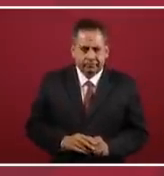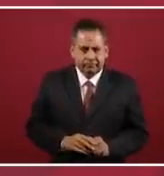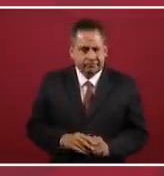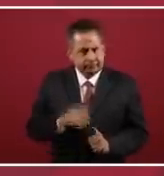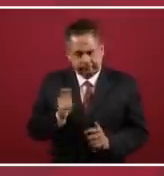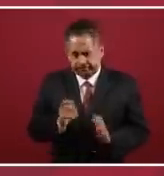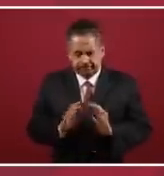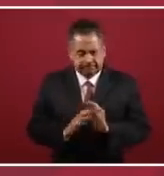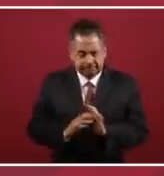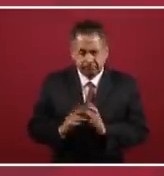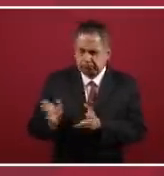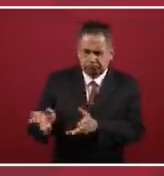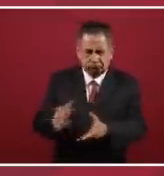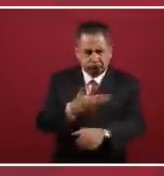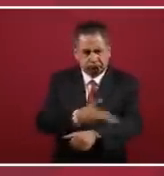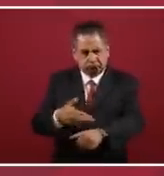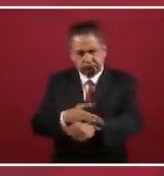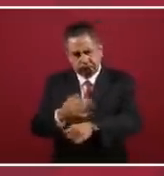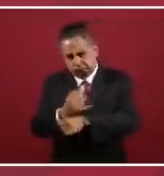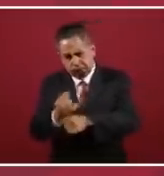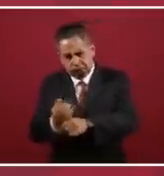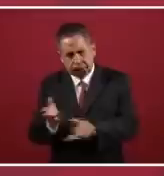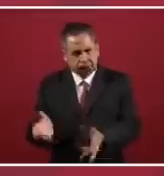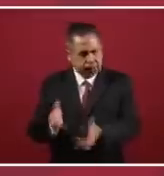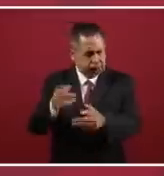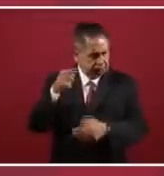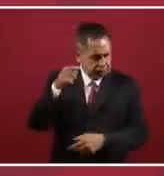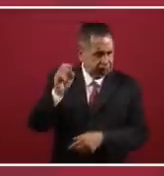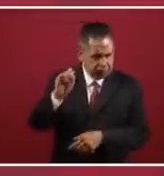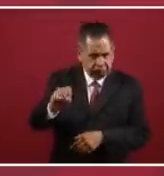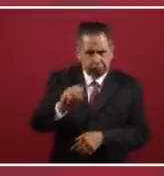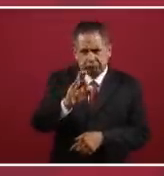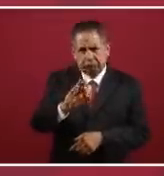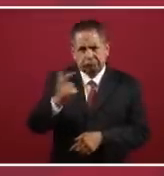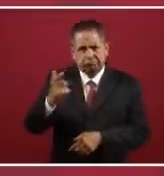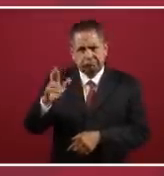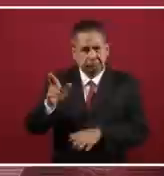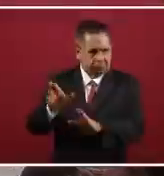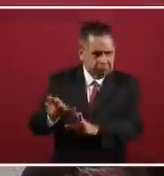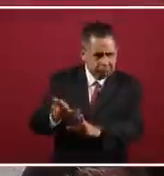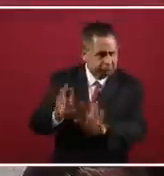Entonces, que se vean estos asuntos ahí en la Fiscalía.